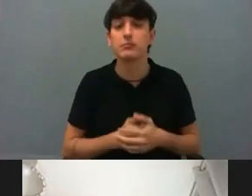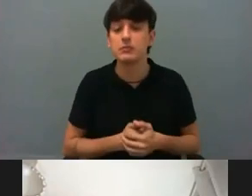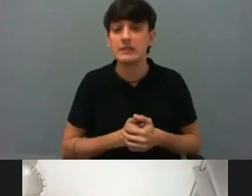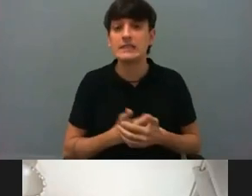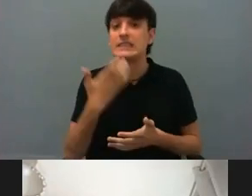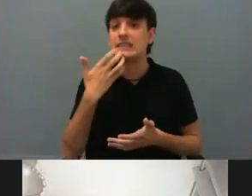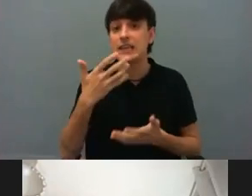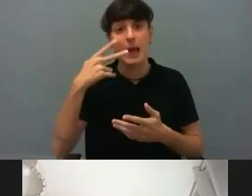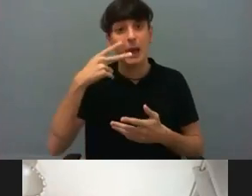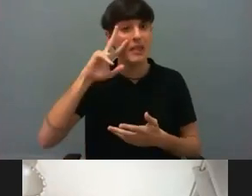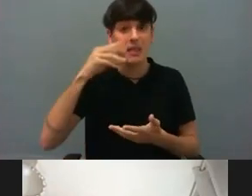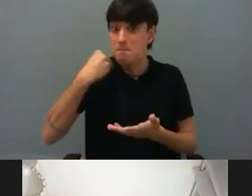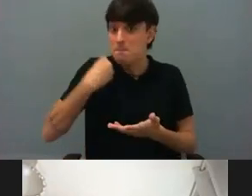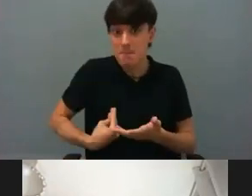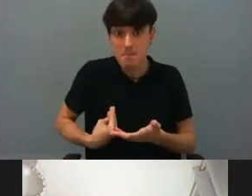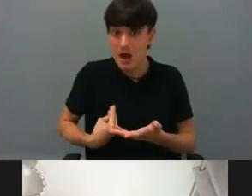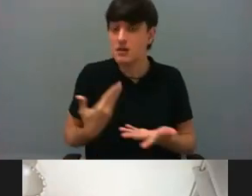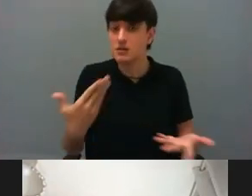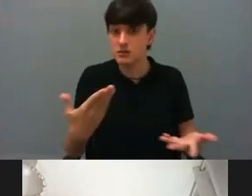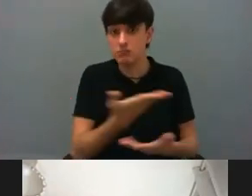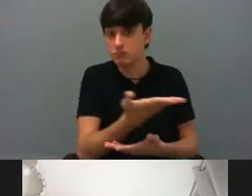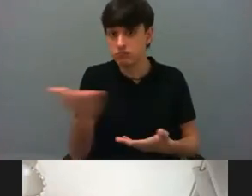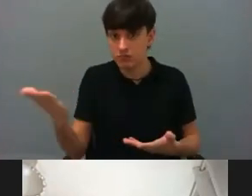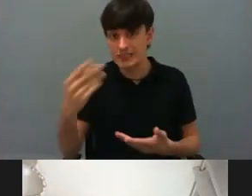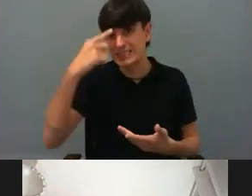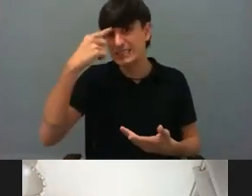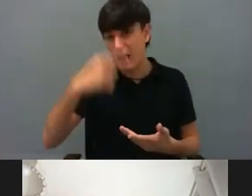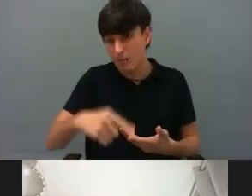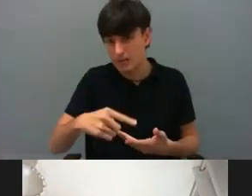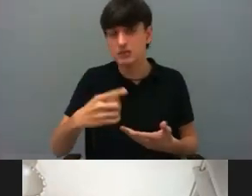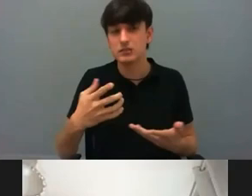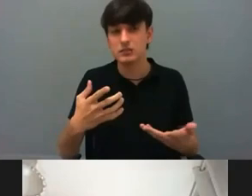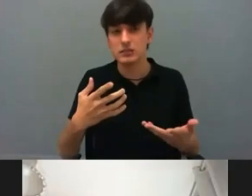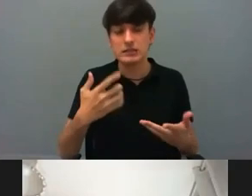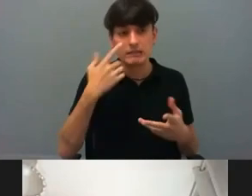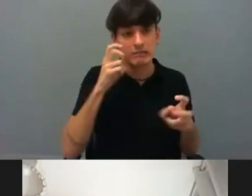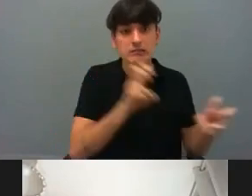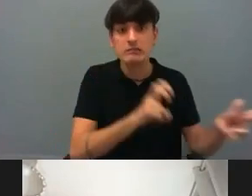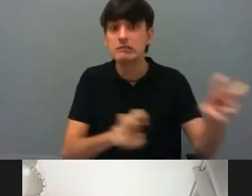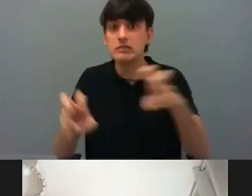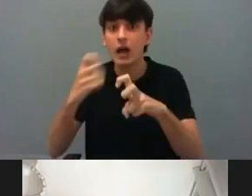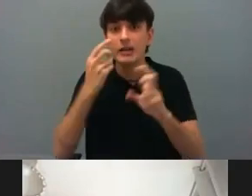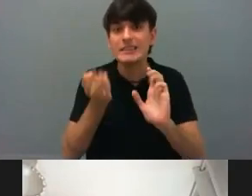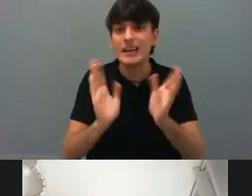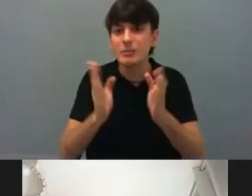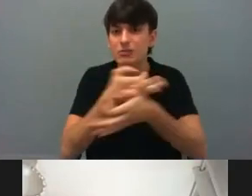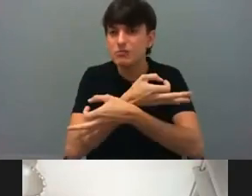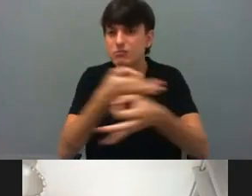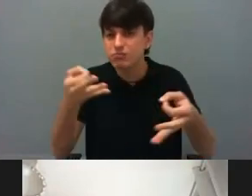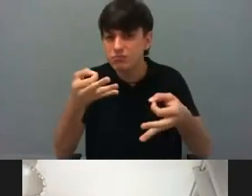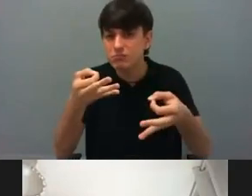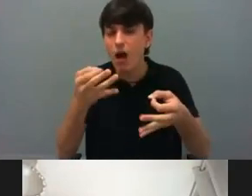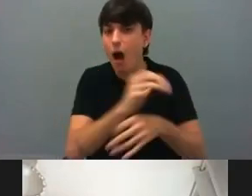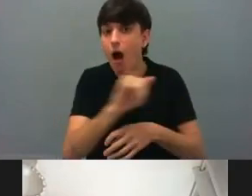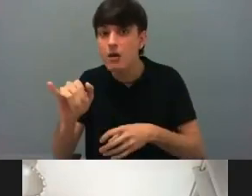del periplo que se recorre para ver si se encuentra en algún sitio tratamiento adecuado, esperando y